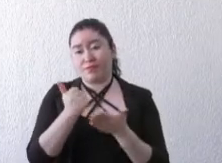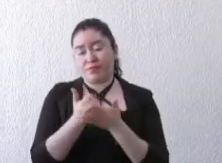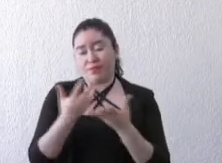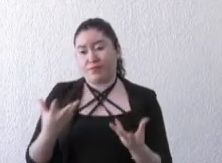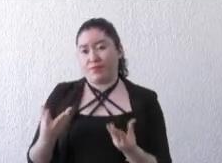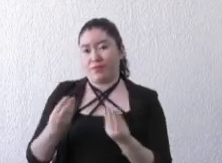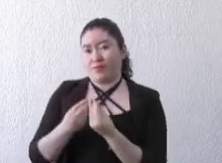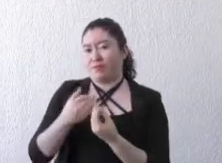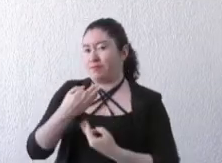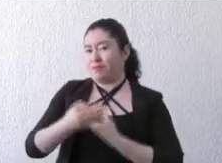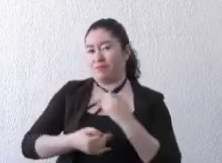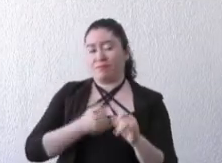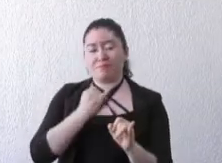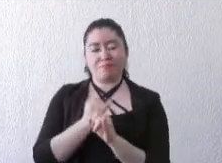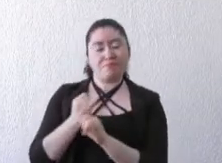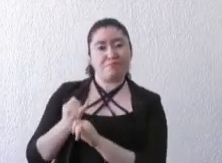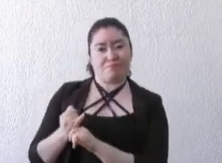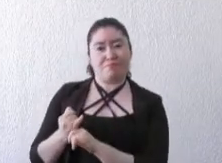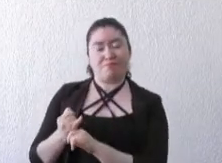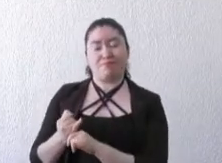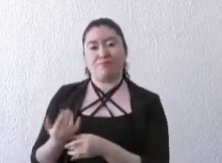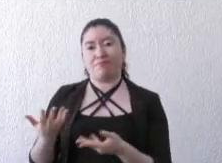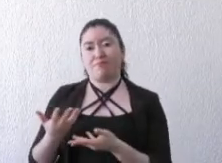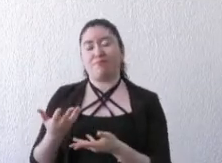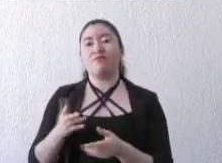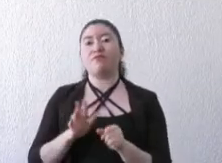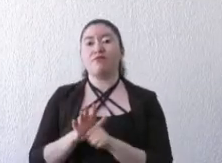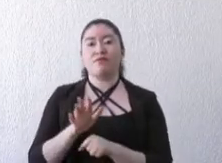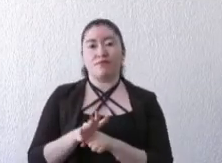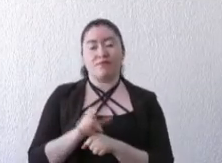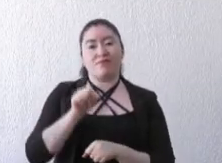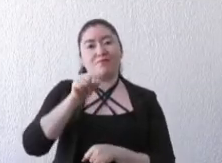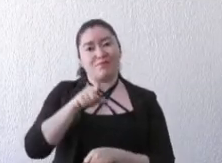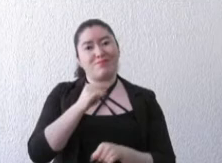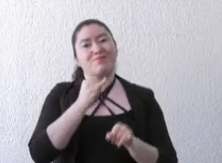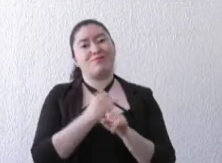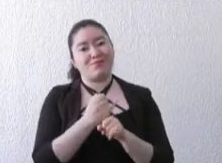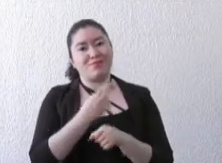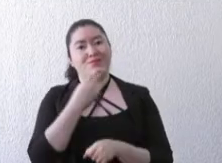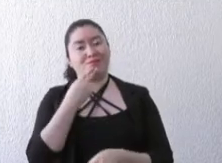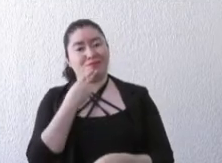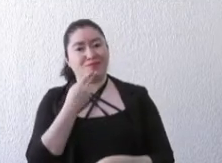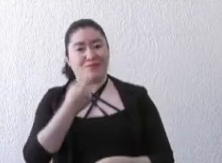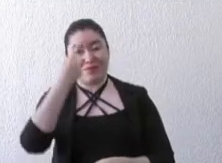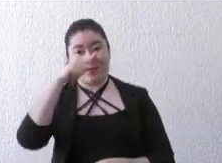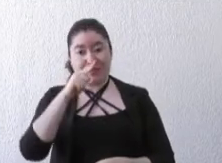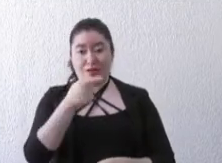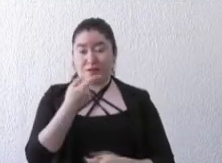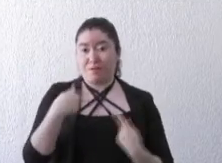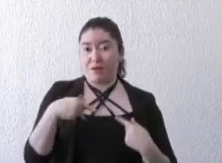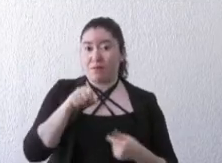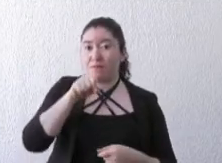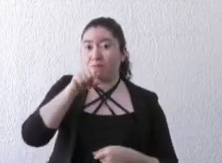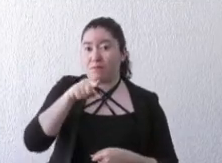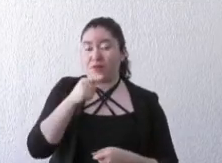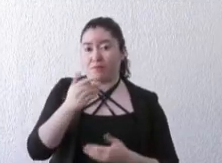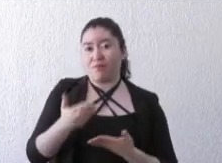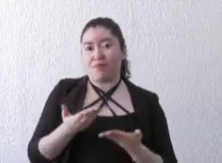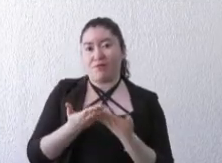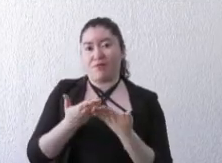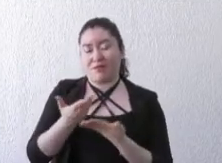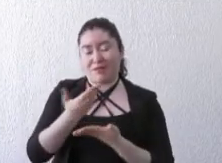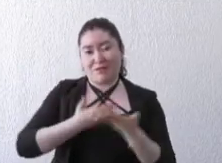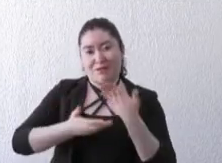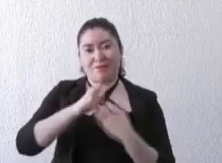de los servicios, pues es realmente ir avanzando en la digitalización inclusive de los propios medidores y brindando un mejor servicio a la